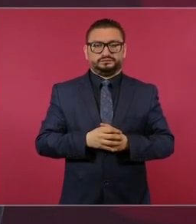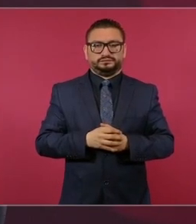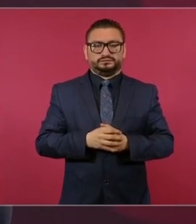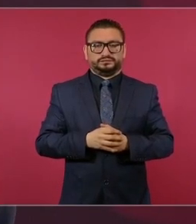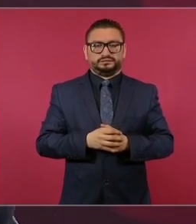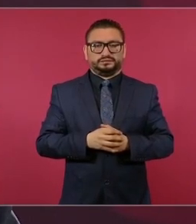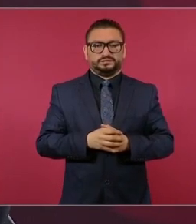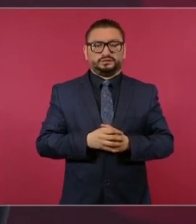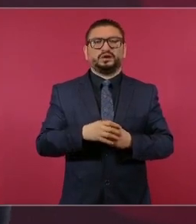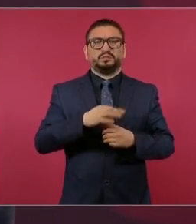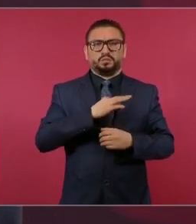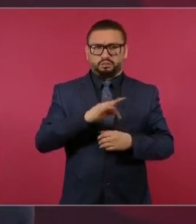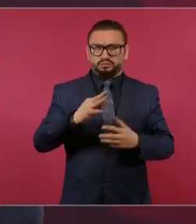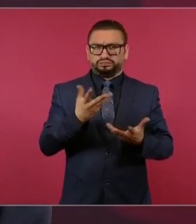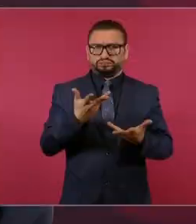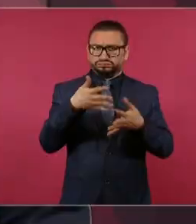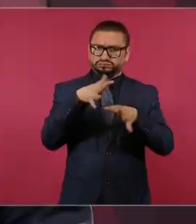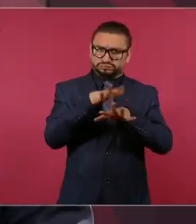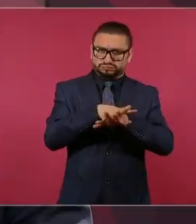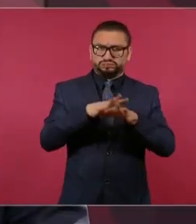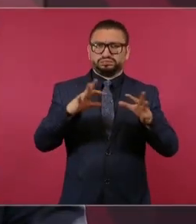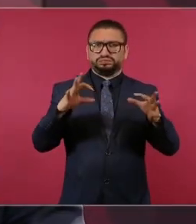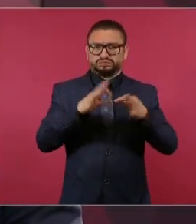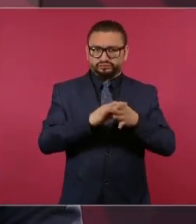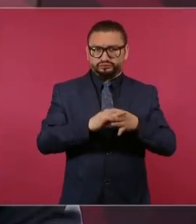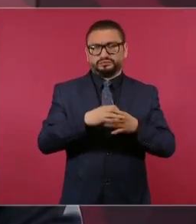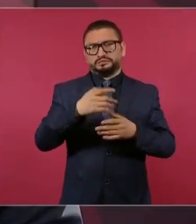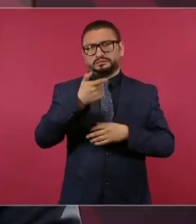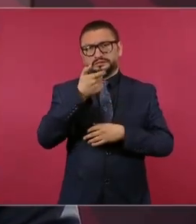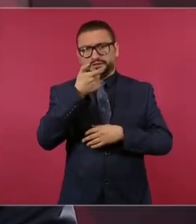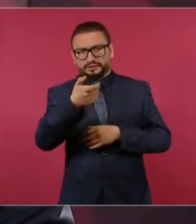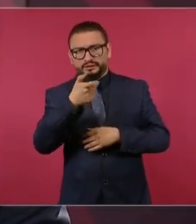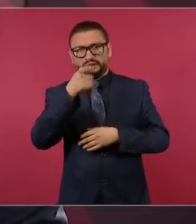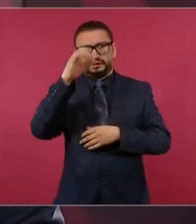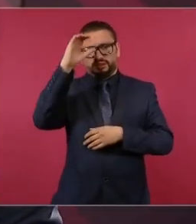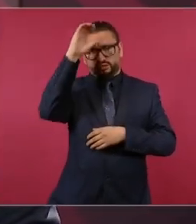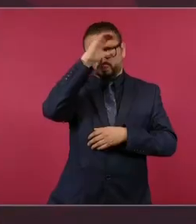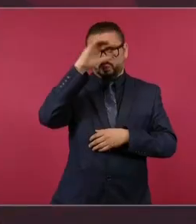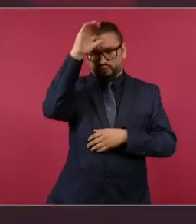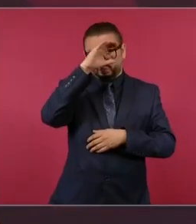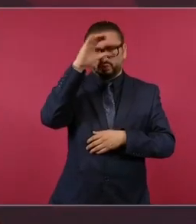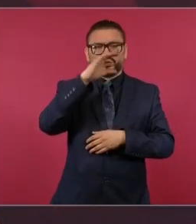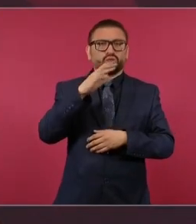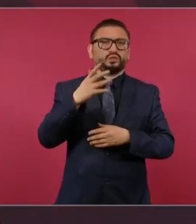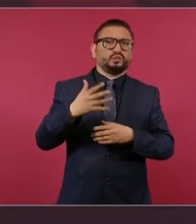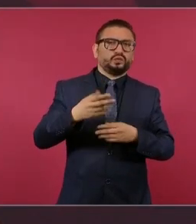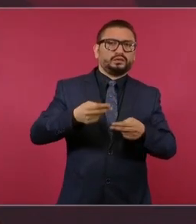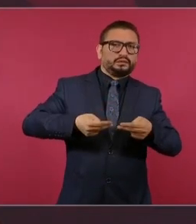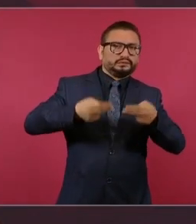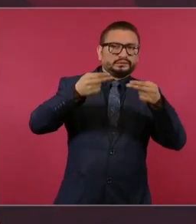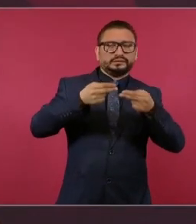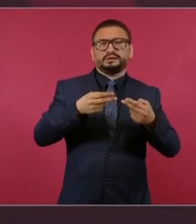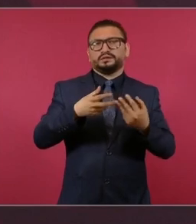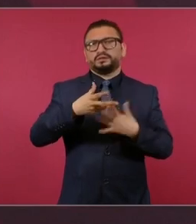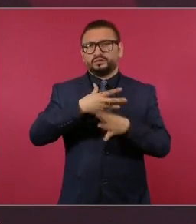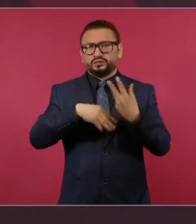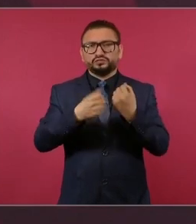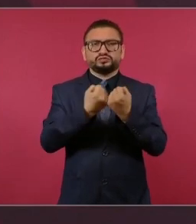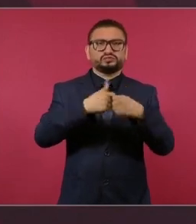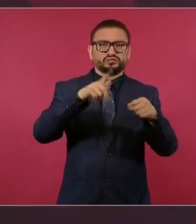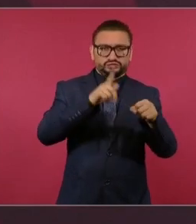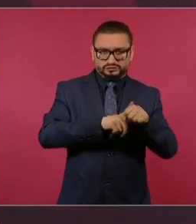que estemos integrados en lo económico, en lo cultural, en lo comercial, en lo